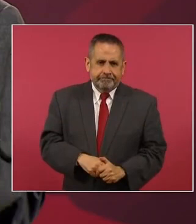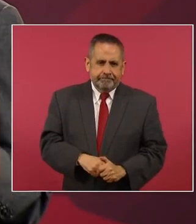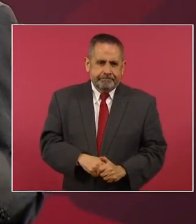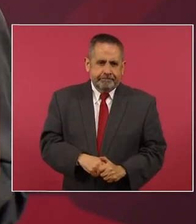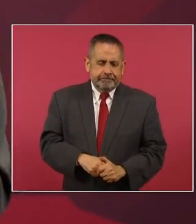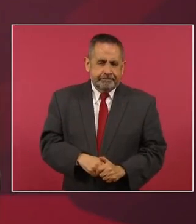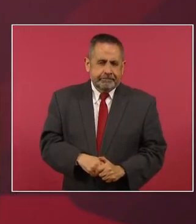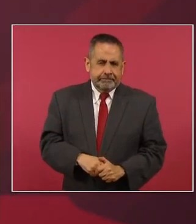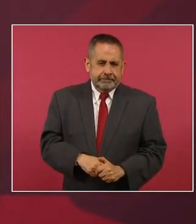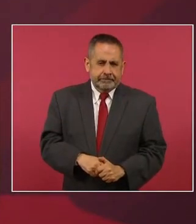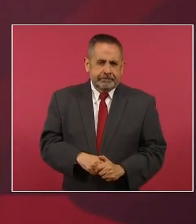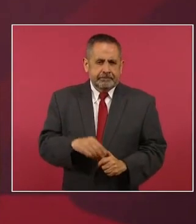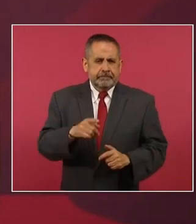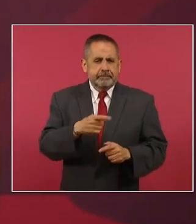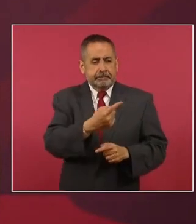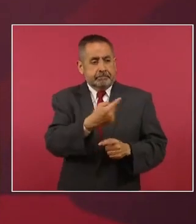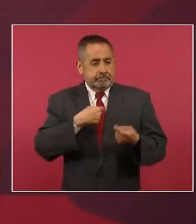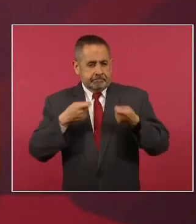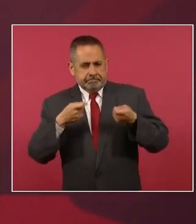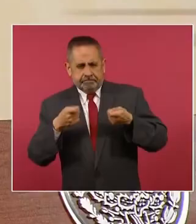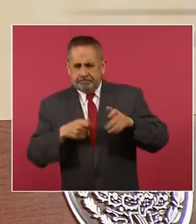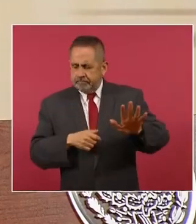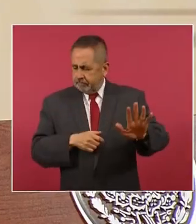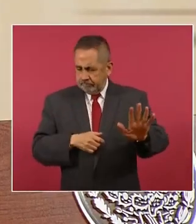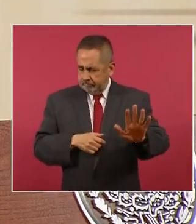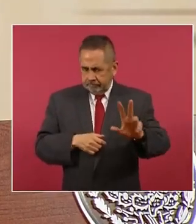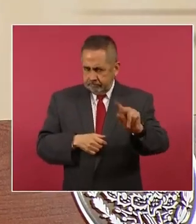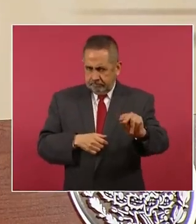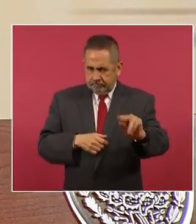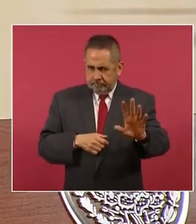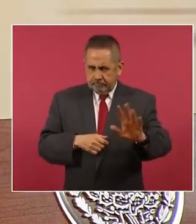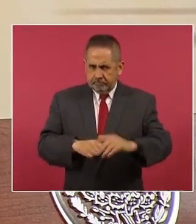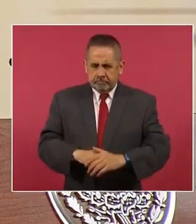Entonces, manipulación no.